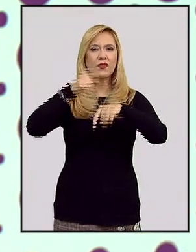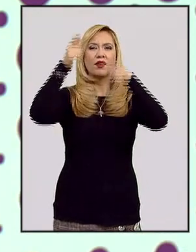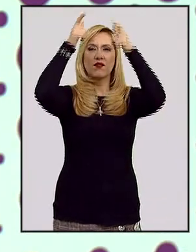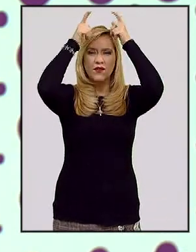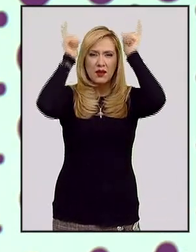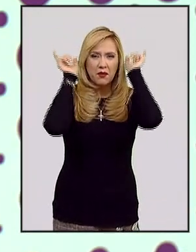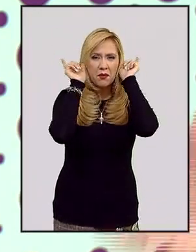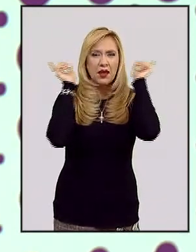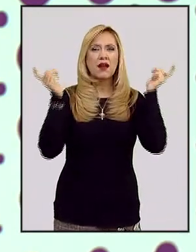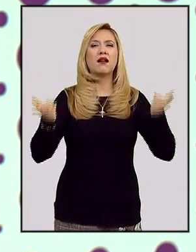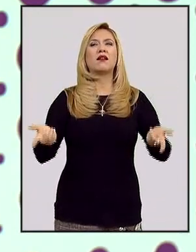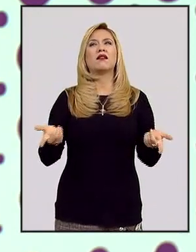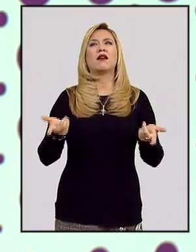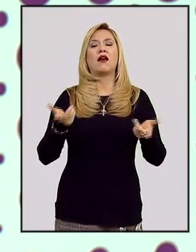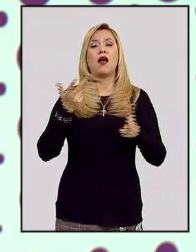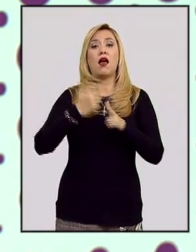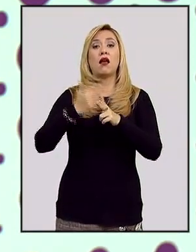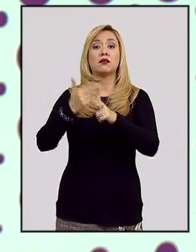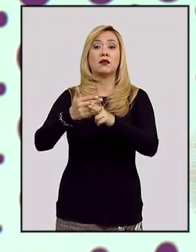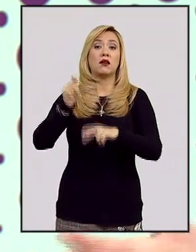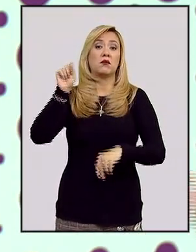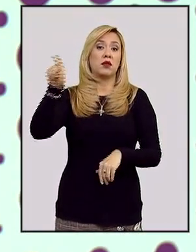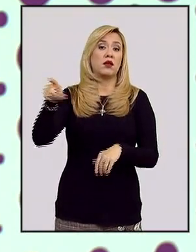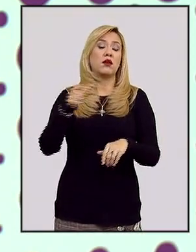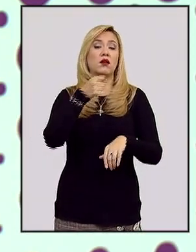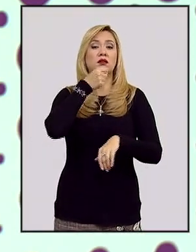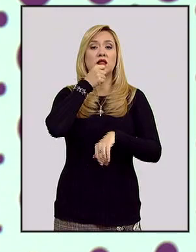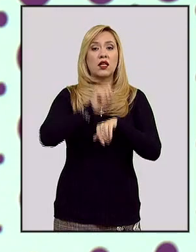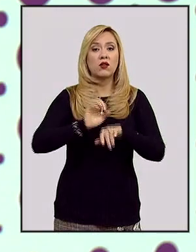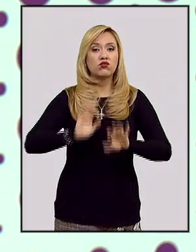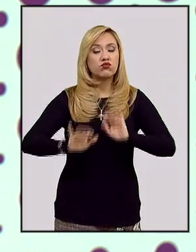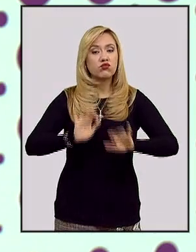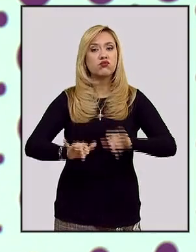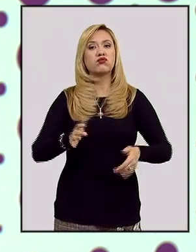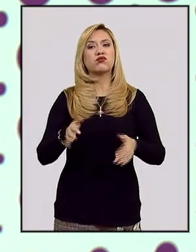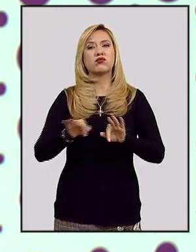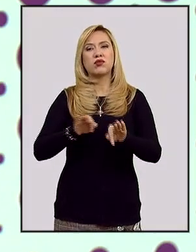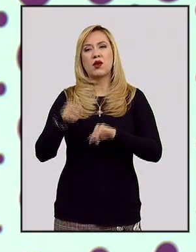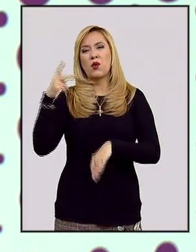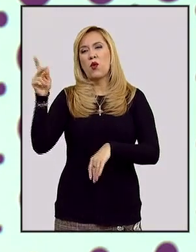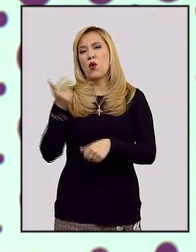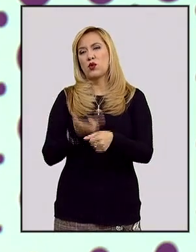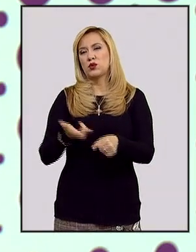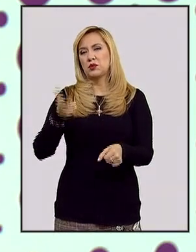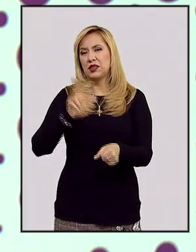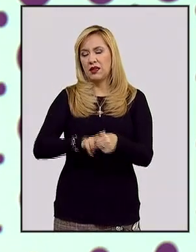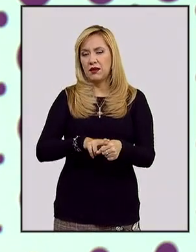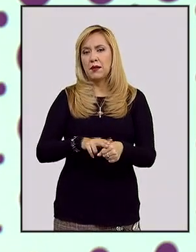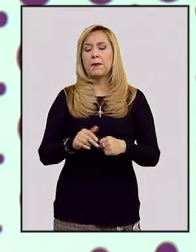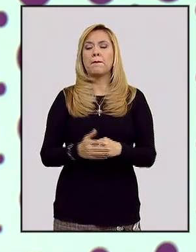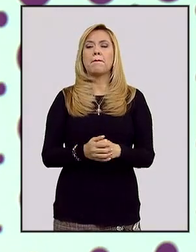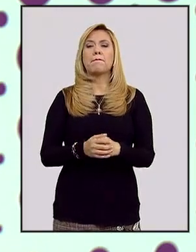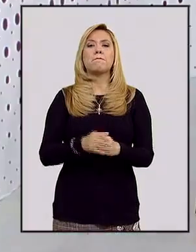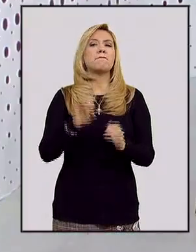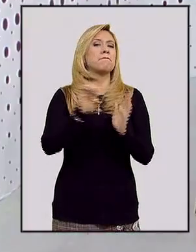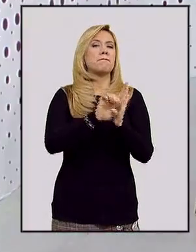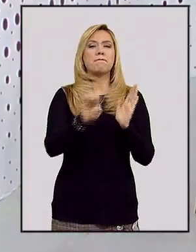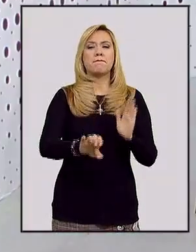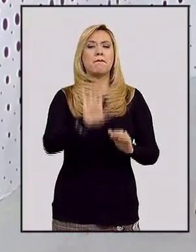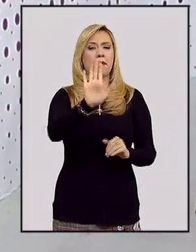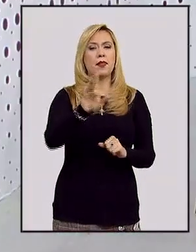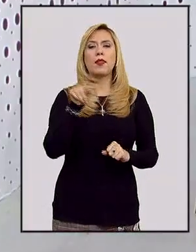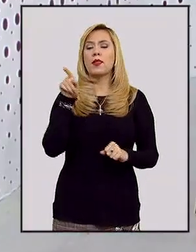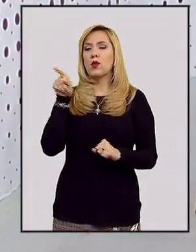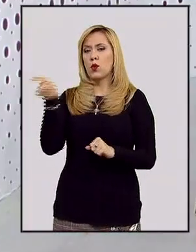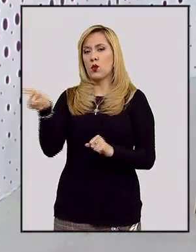médicas, enfermeros o incluso personal administrativo en los hospitales. Sí. Por ejemplo, tú has trabajado